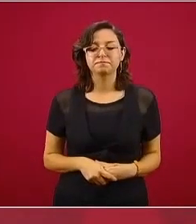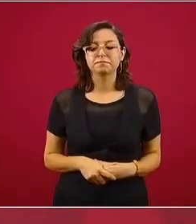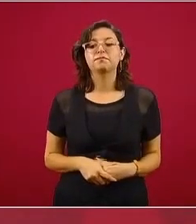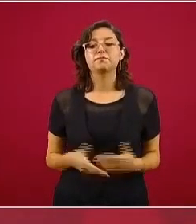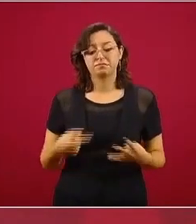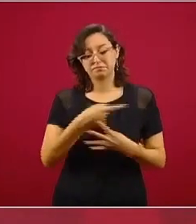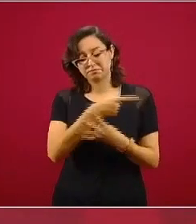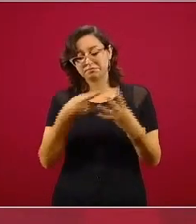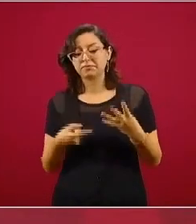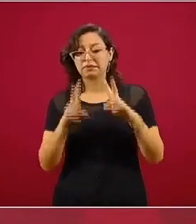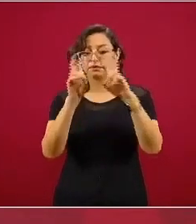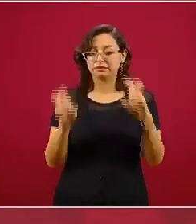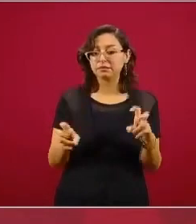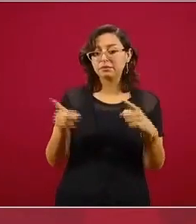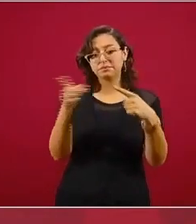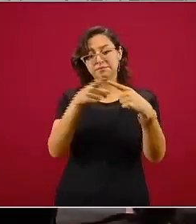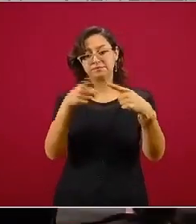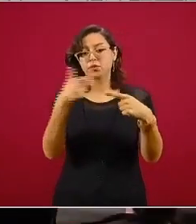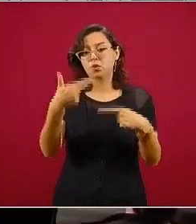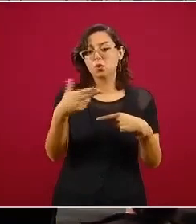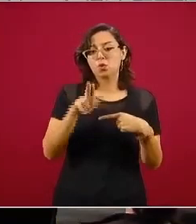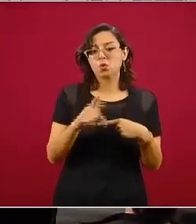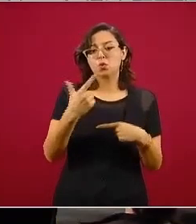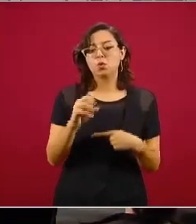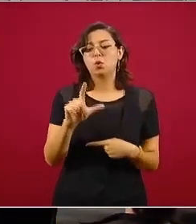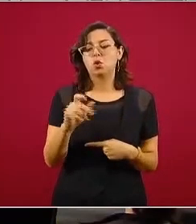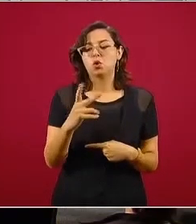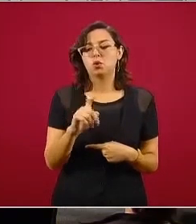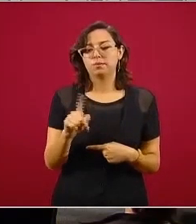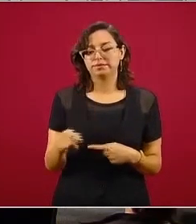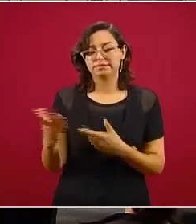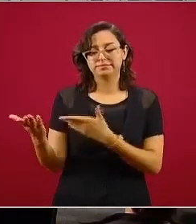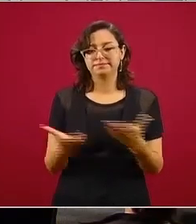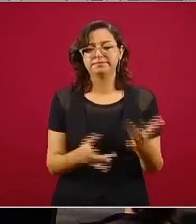pido a Hugo López-Gatell que nos informe, por favor.